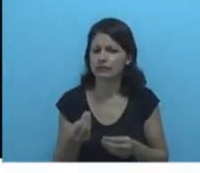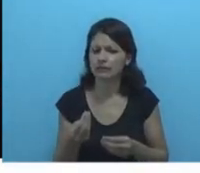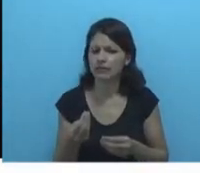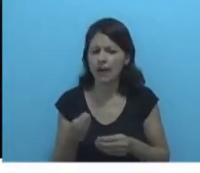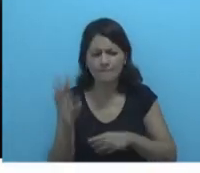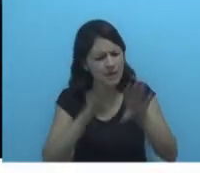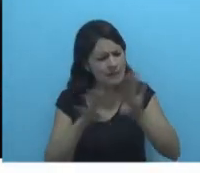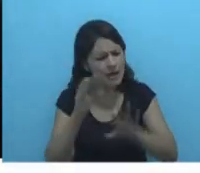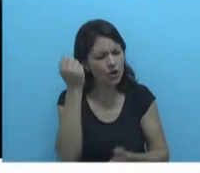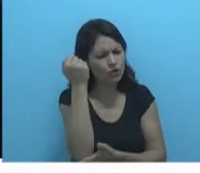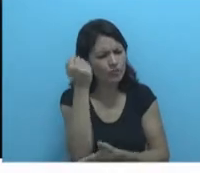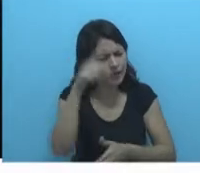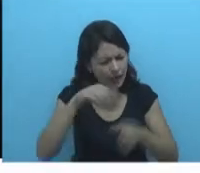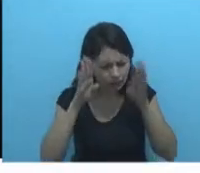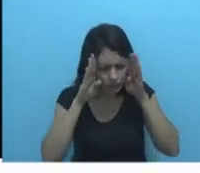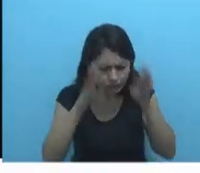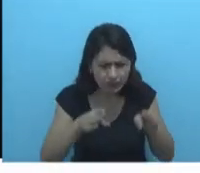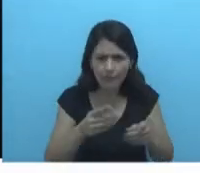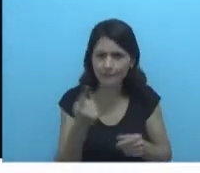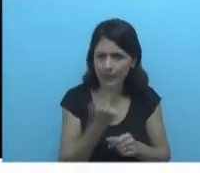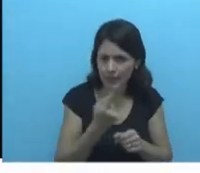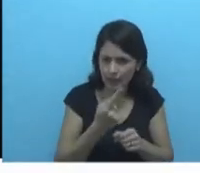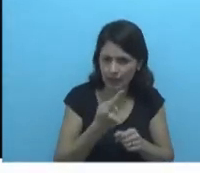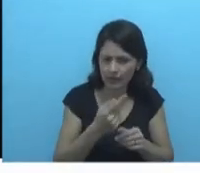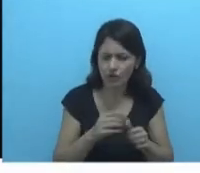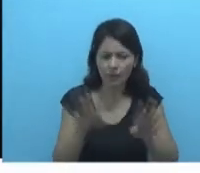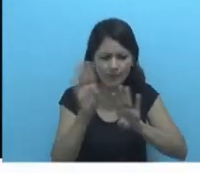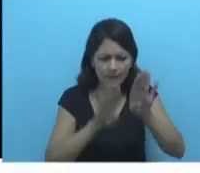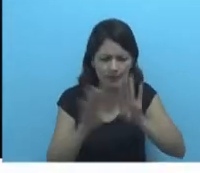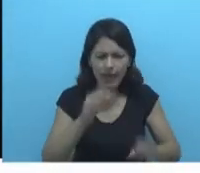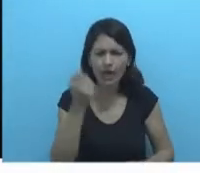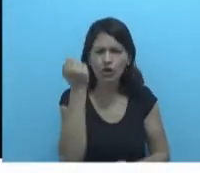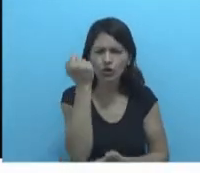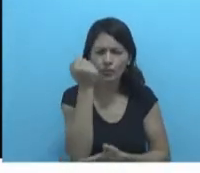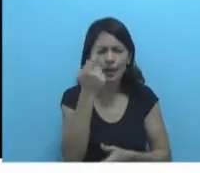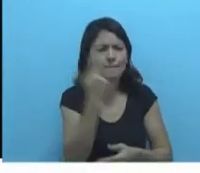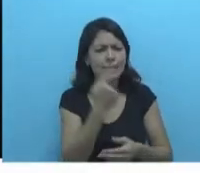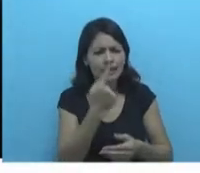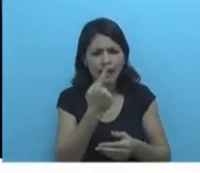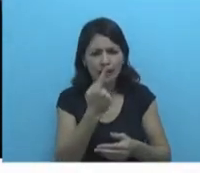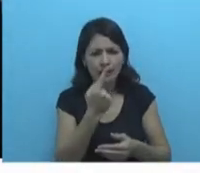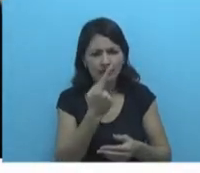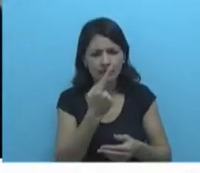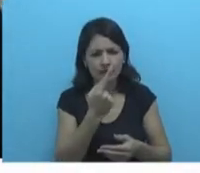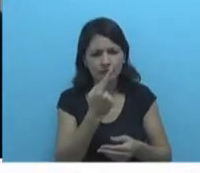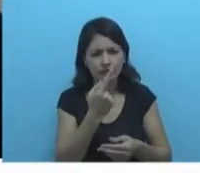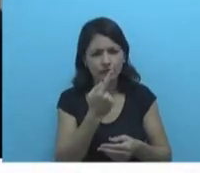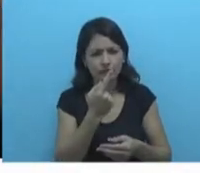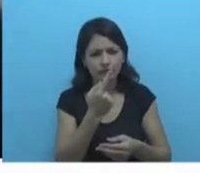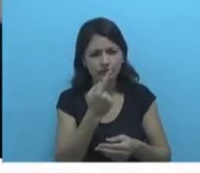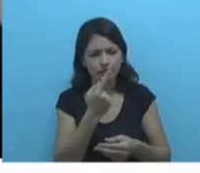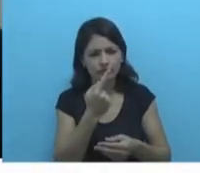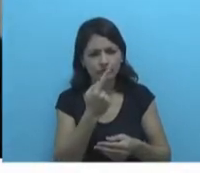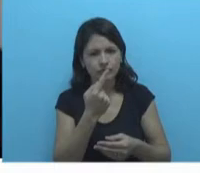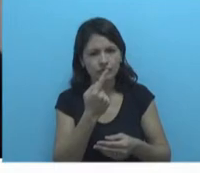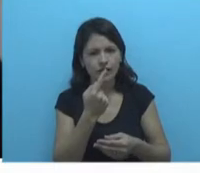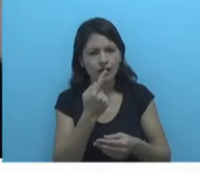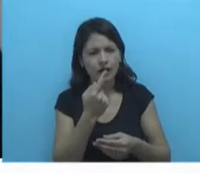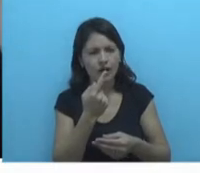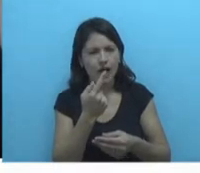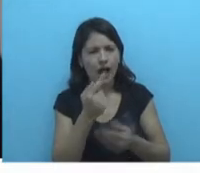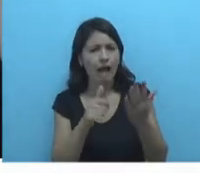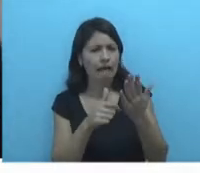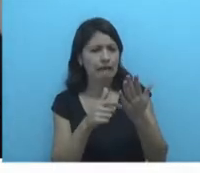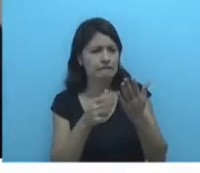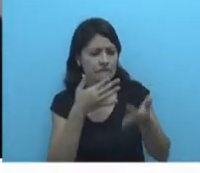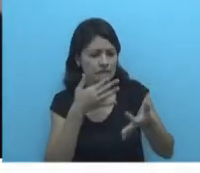economía? ¿No se tiene que planificar la economía para que el primer resultado de la producción sea para el pueblo